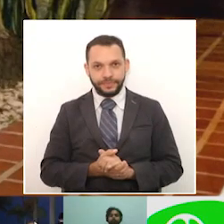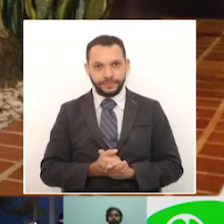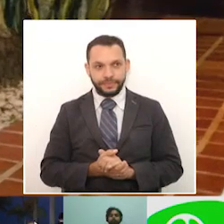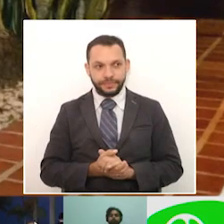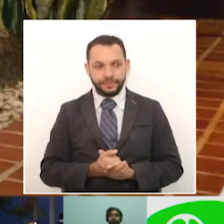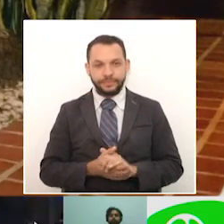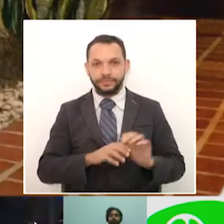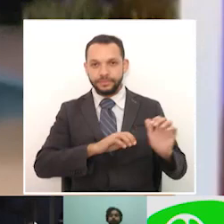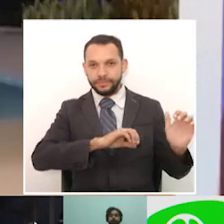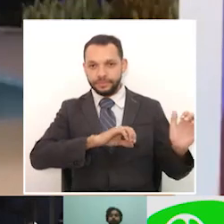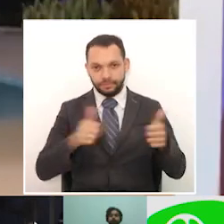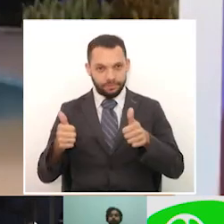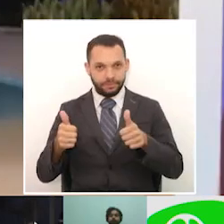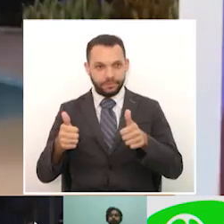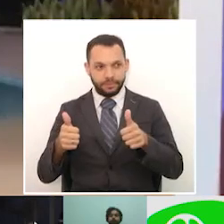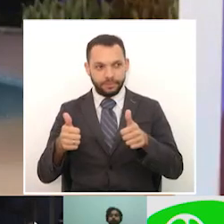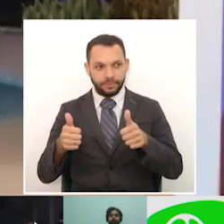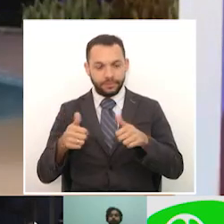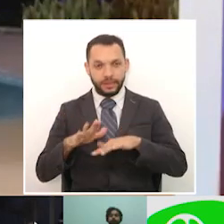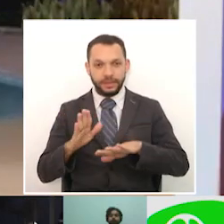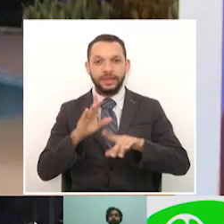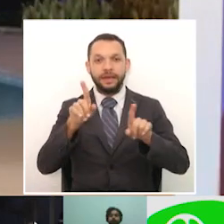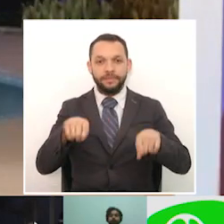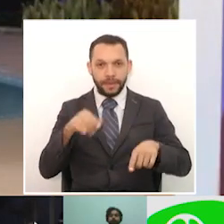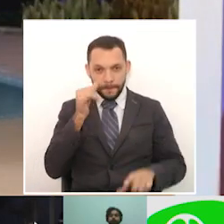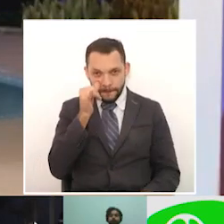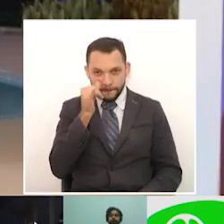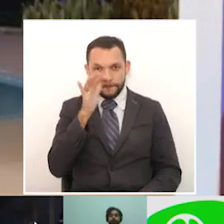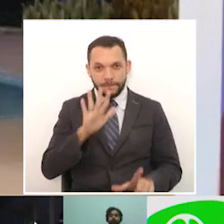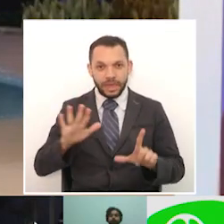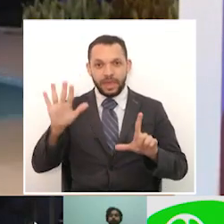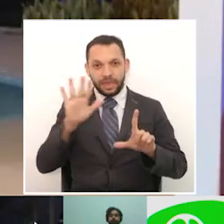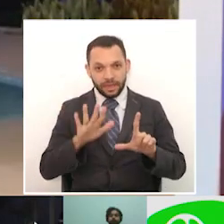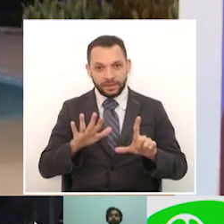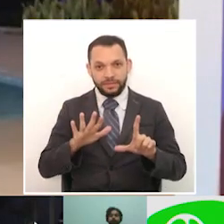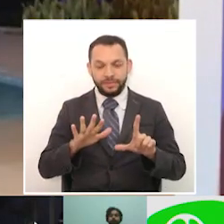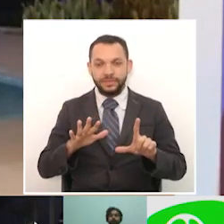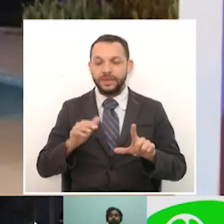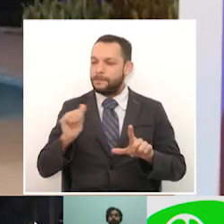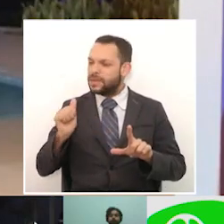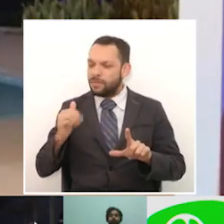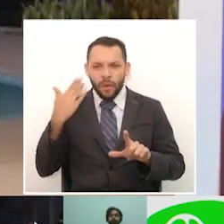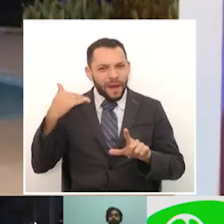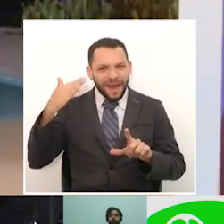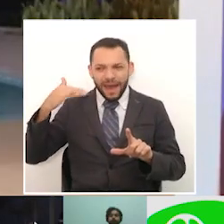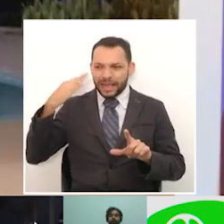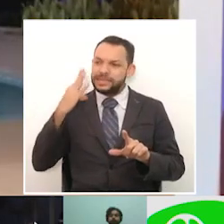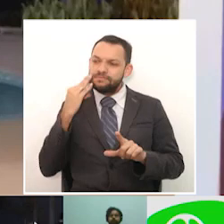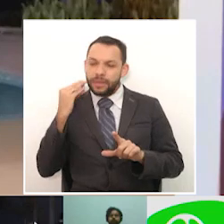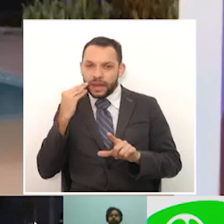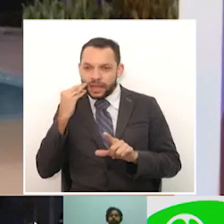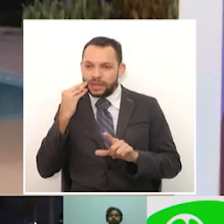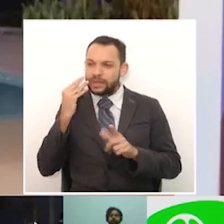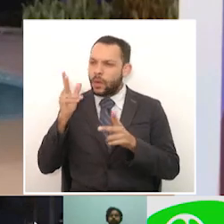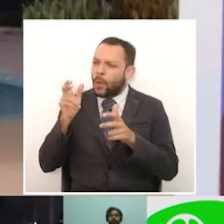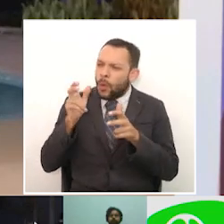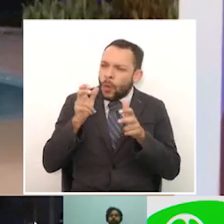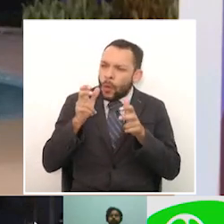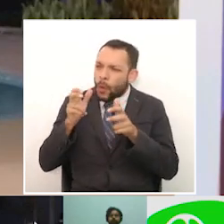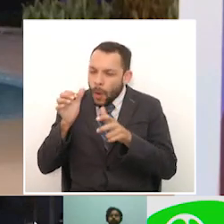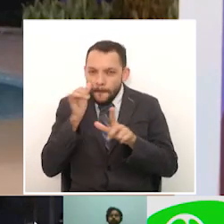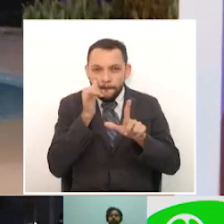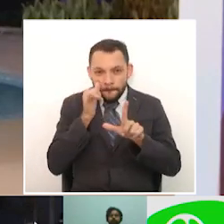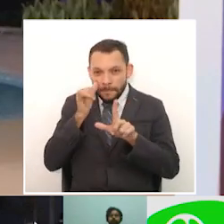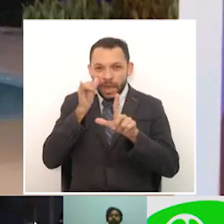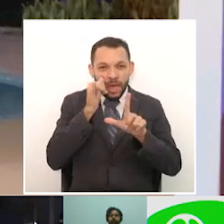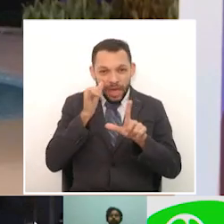Muy bien, padre. Han preparado un video de un poco de tu experiencia a través de unas imágenes que tú